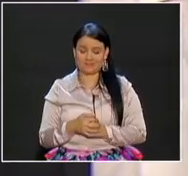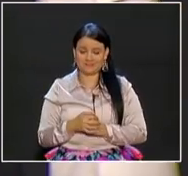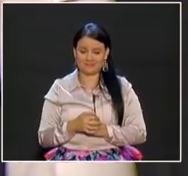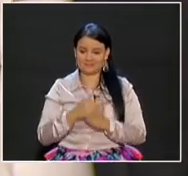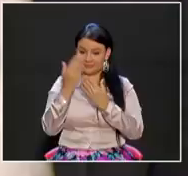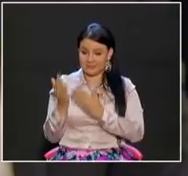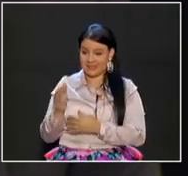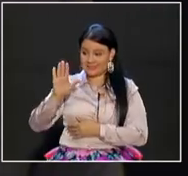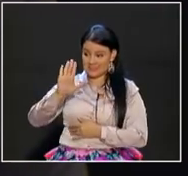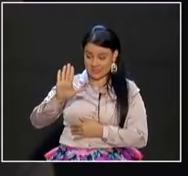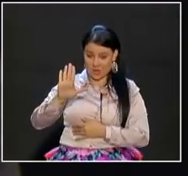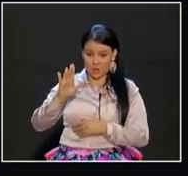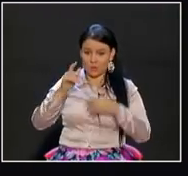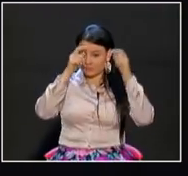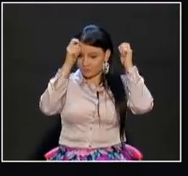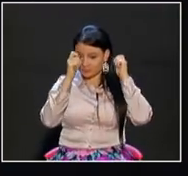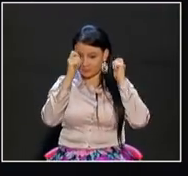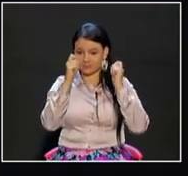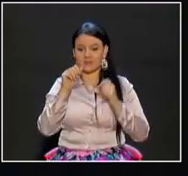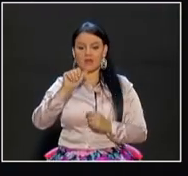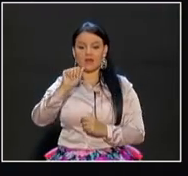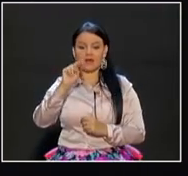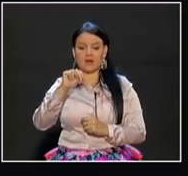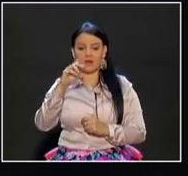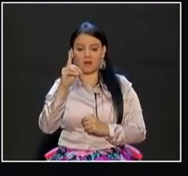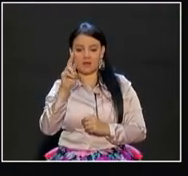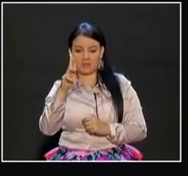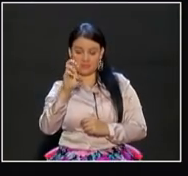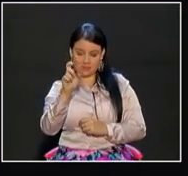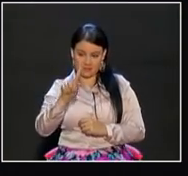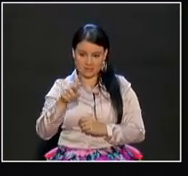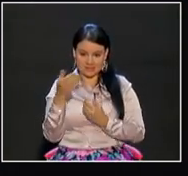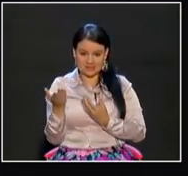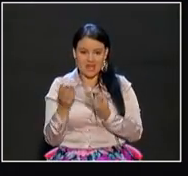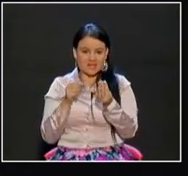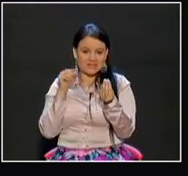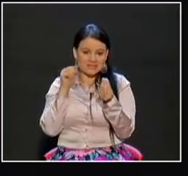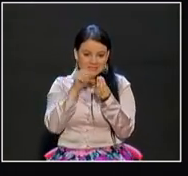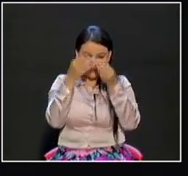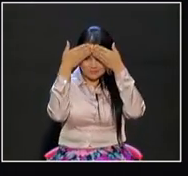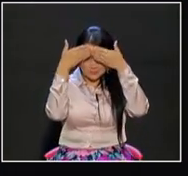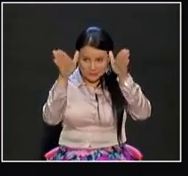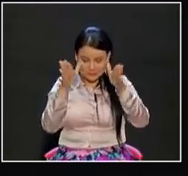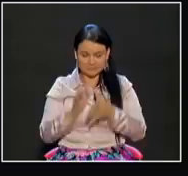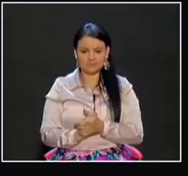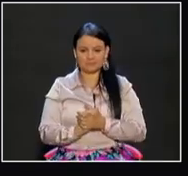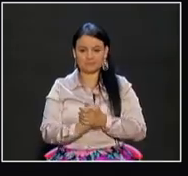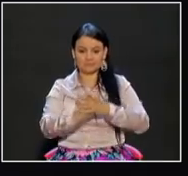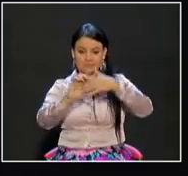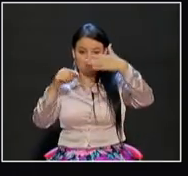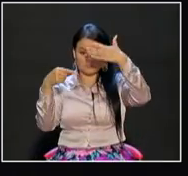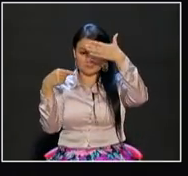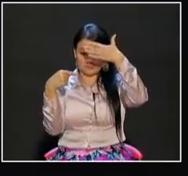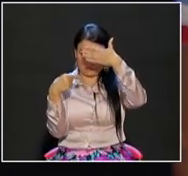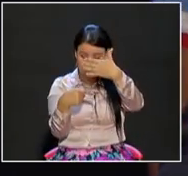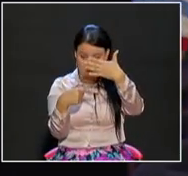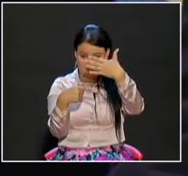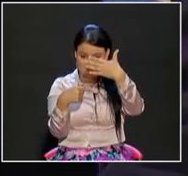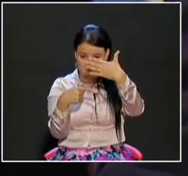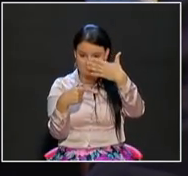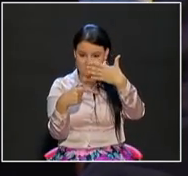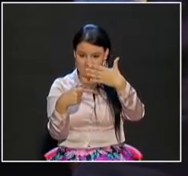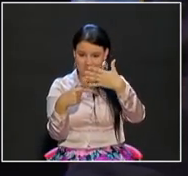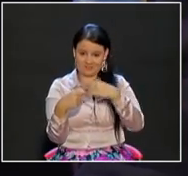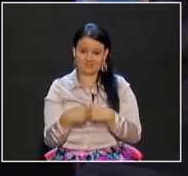5 vemos a andrés guerra del centro democrático y en el puesto número 6 y nos permite candidato ese es el suyo el puesto número